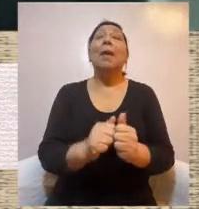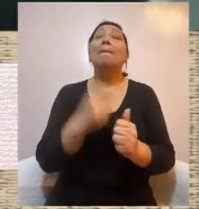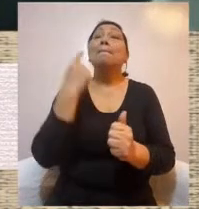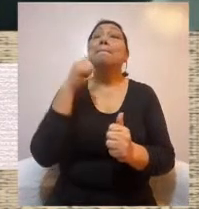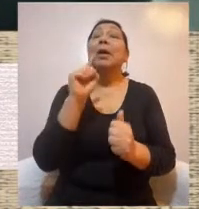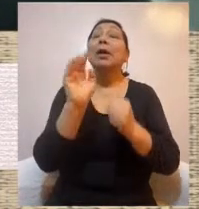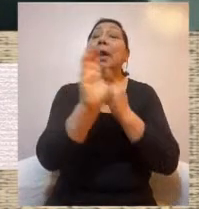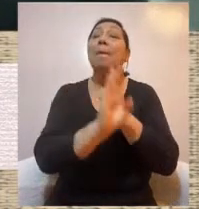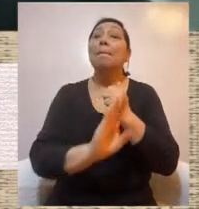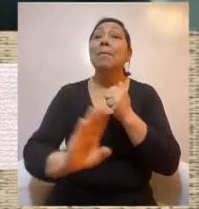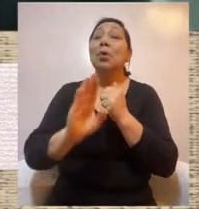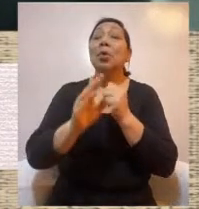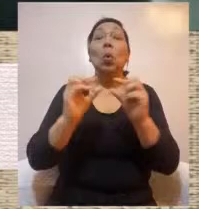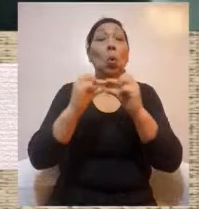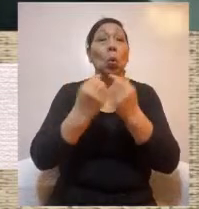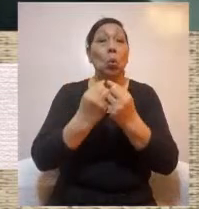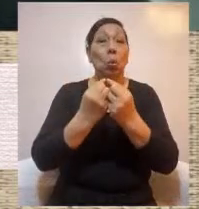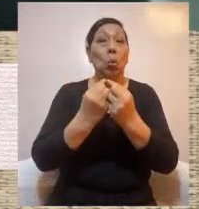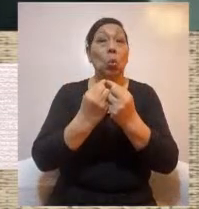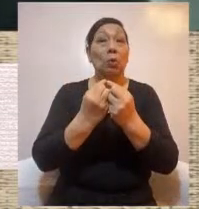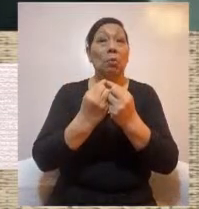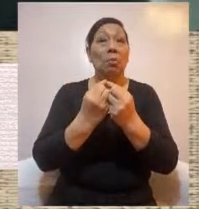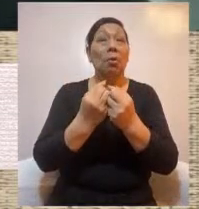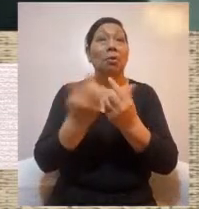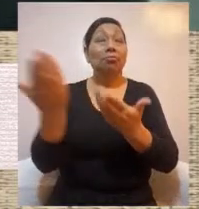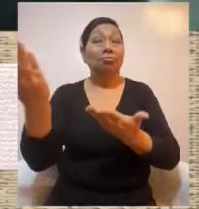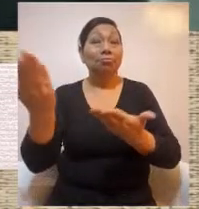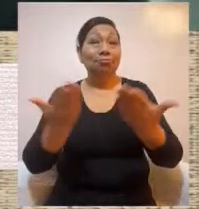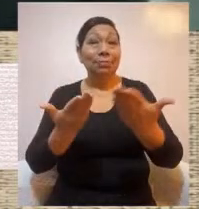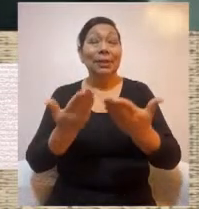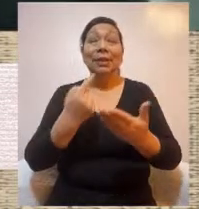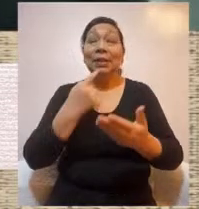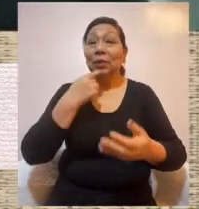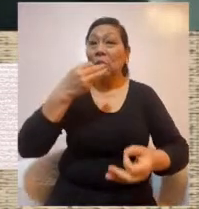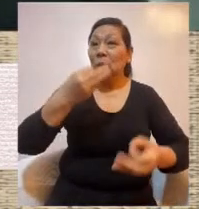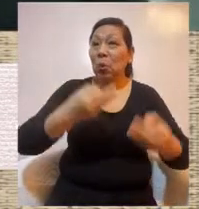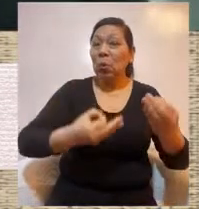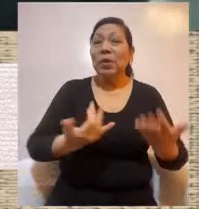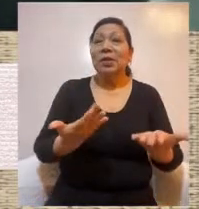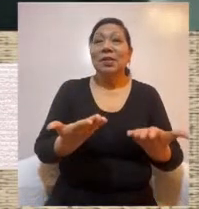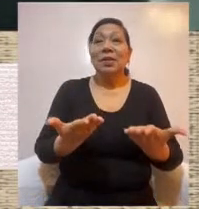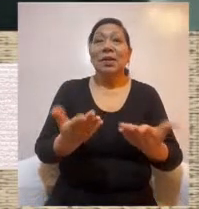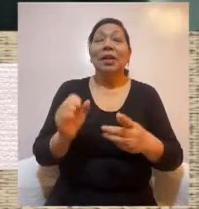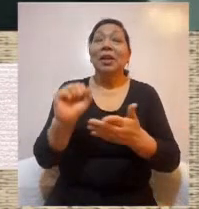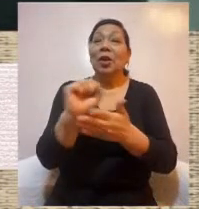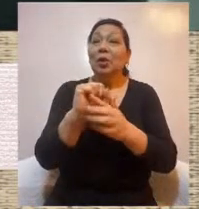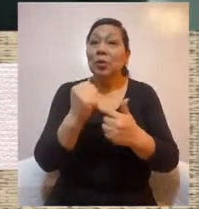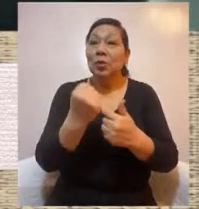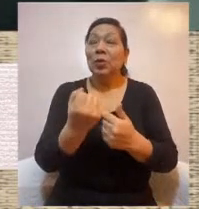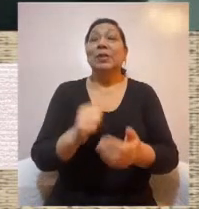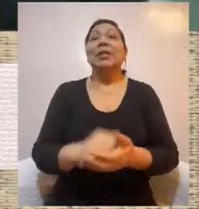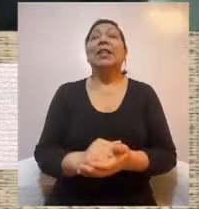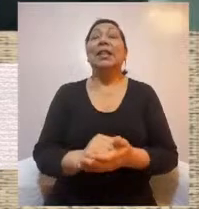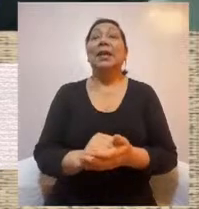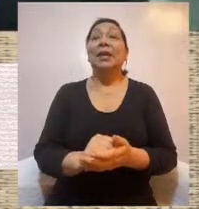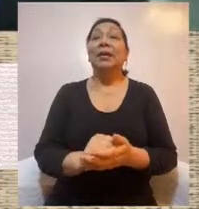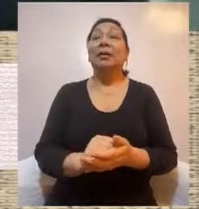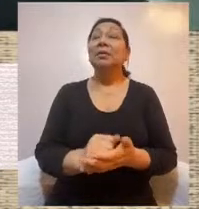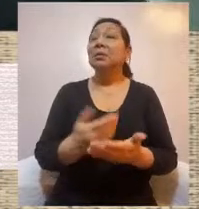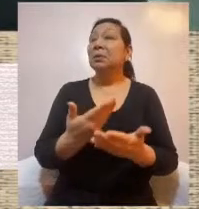diferenciación para proteger a este grupo desventajado, como lo dice la sentencia, en la sociedad.